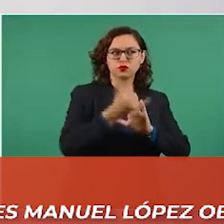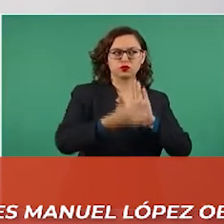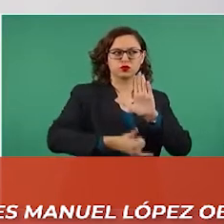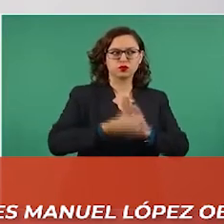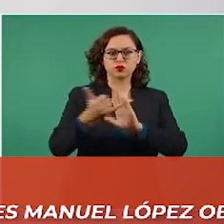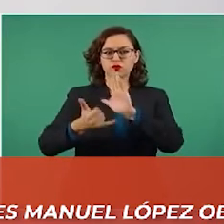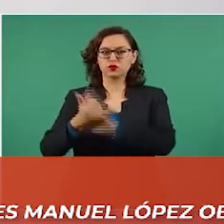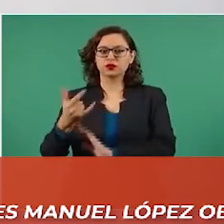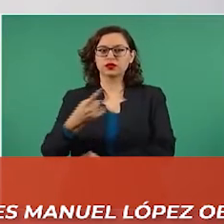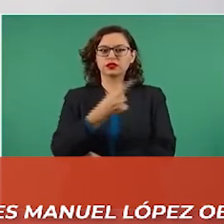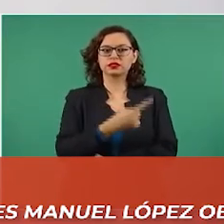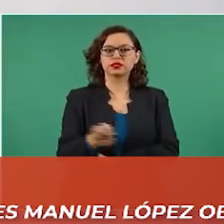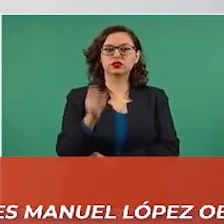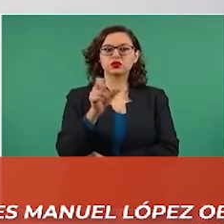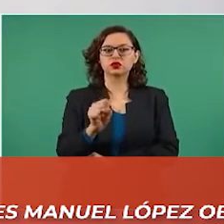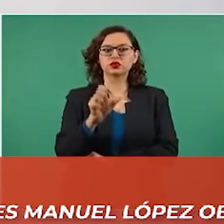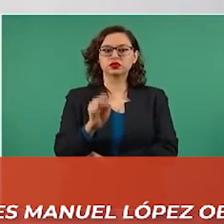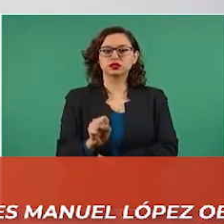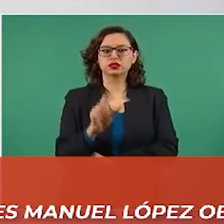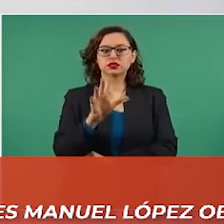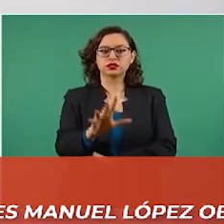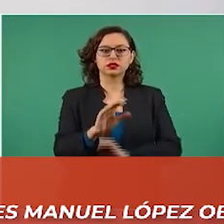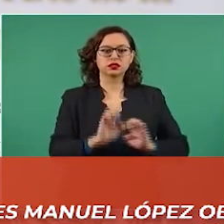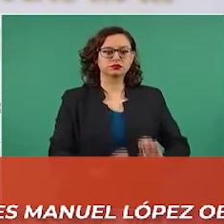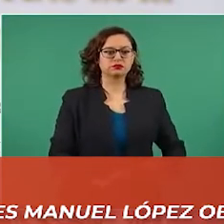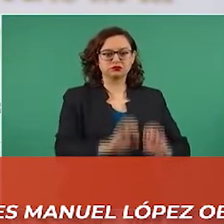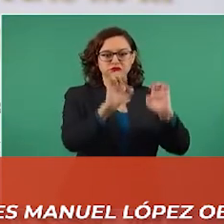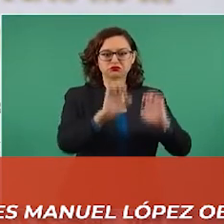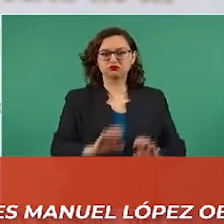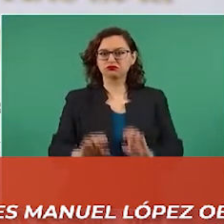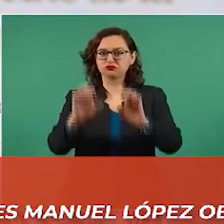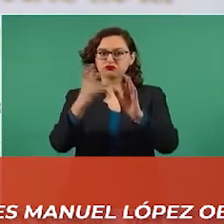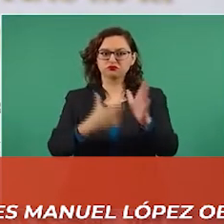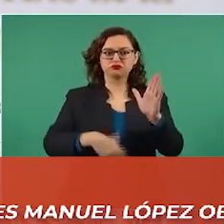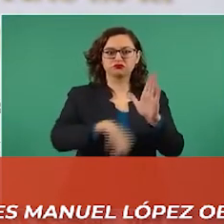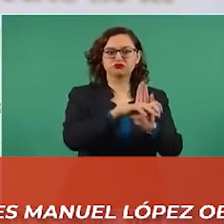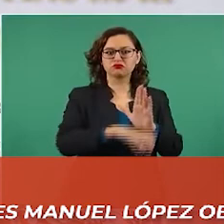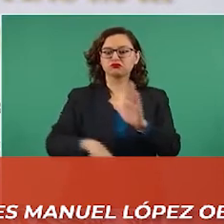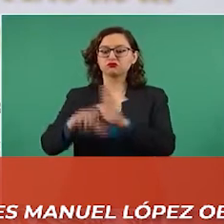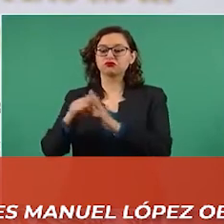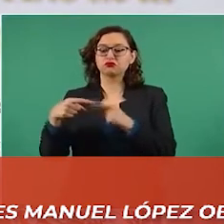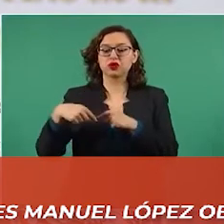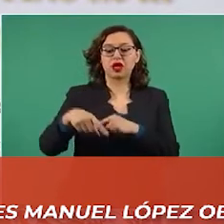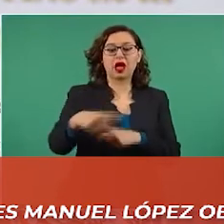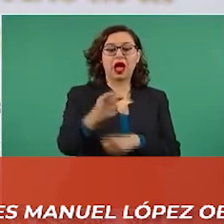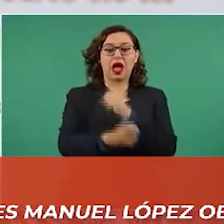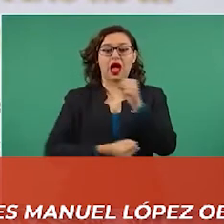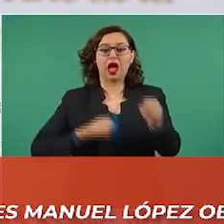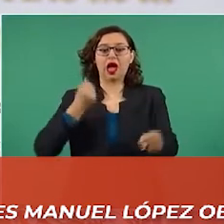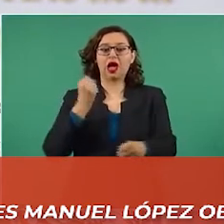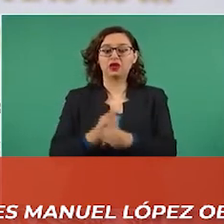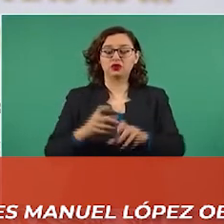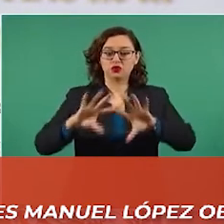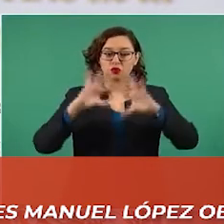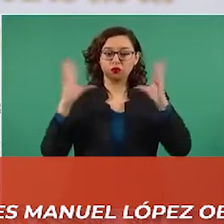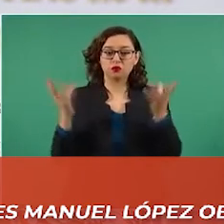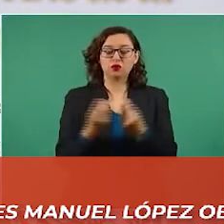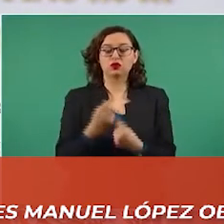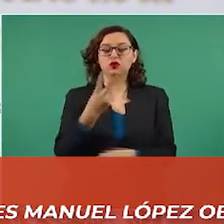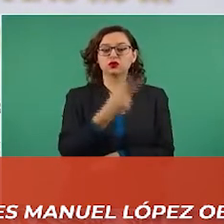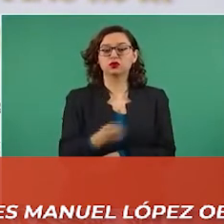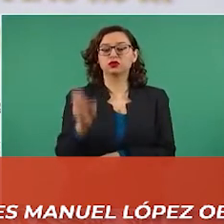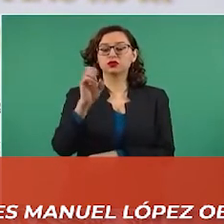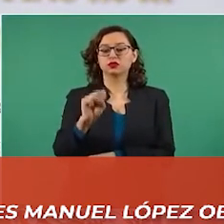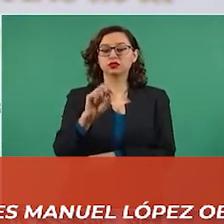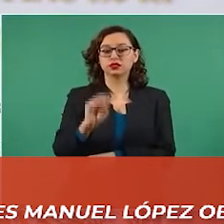165 cuarteles. Este año vamos a tener 266 cuarteles de